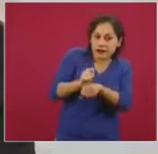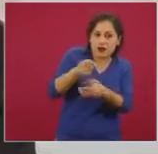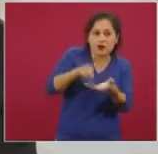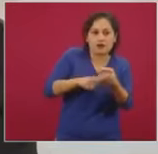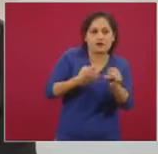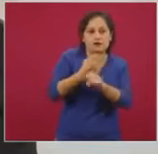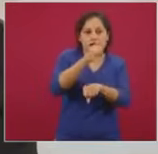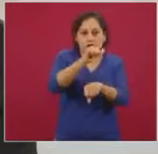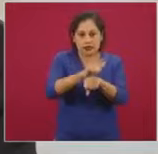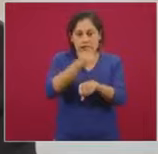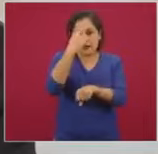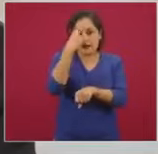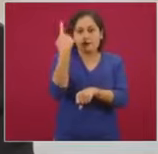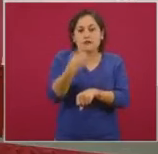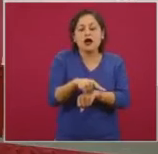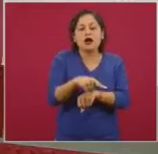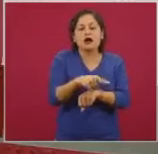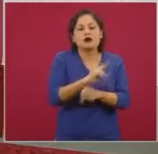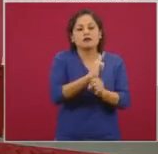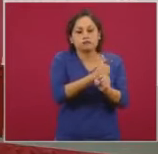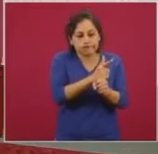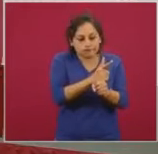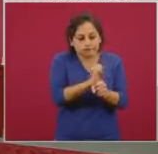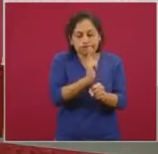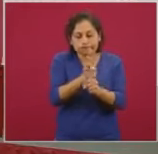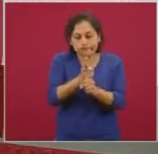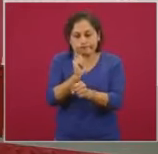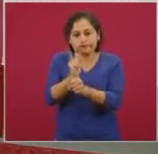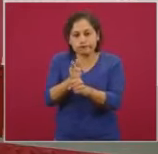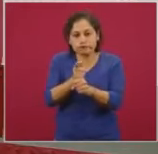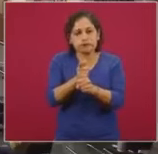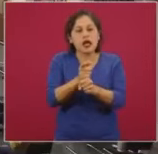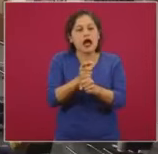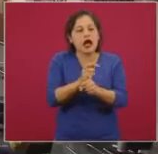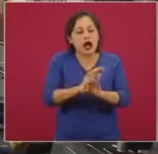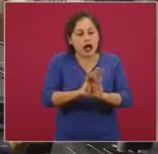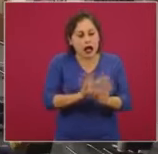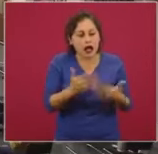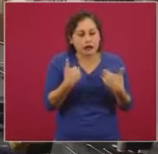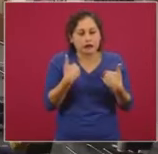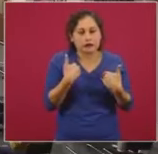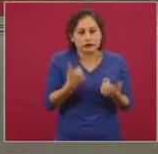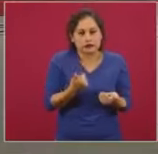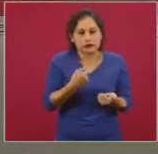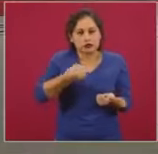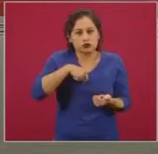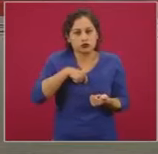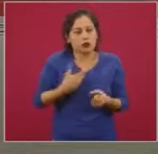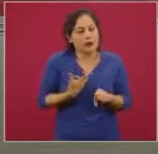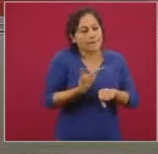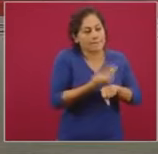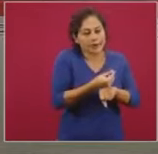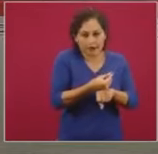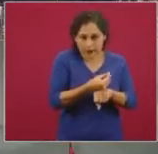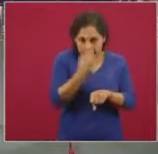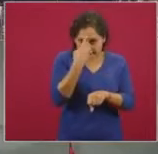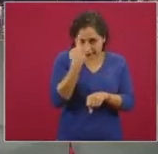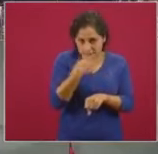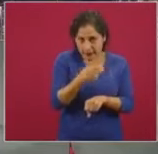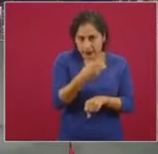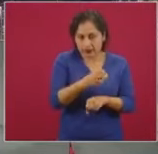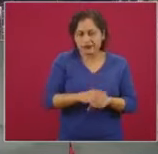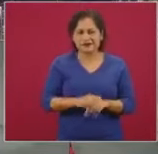entidad el poder detectar alarmas que nos hagan hacer esfuerzos mucho más contundentes en el control de la epidemia. Pero sí